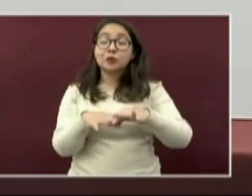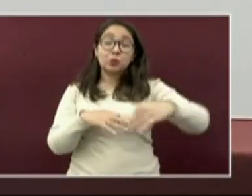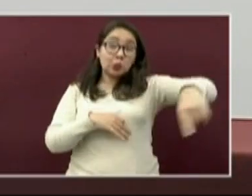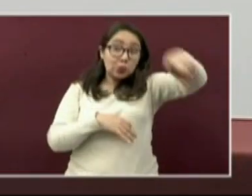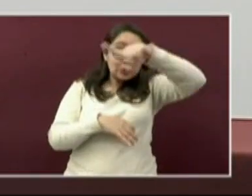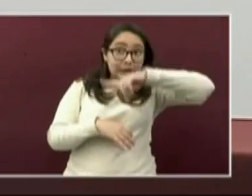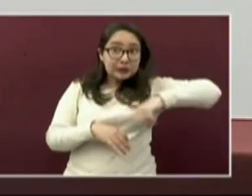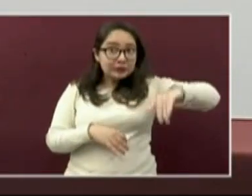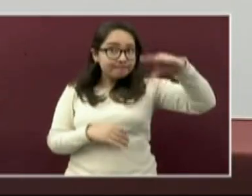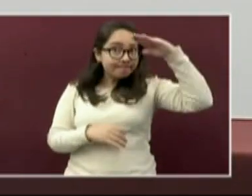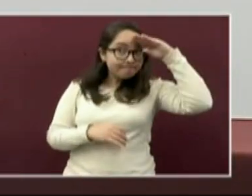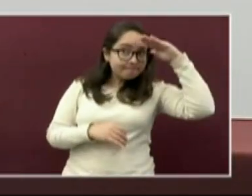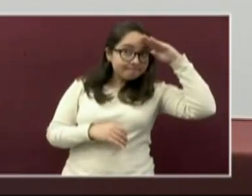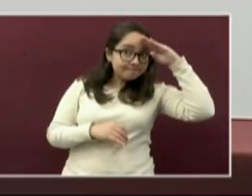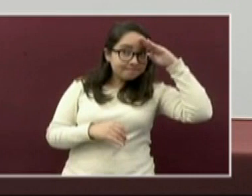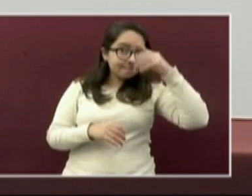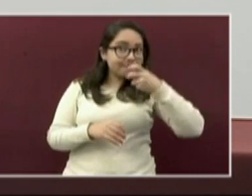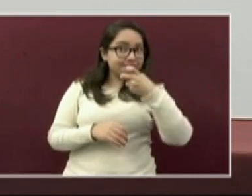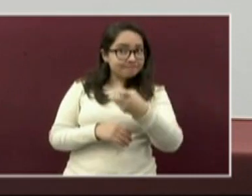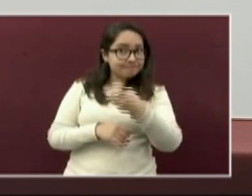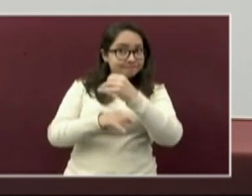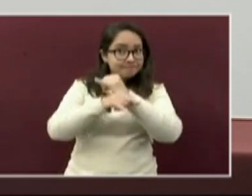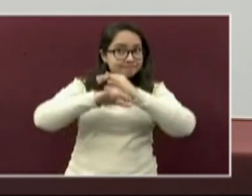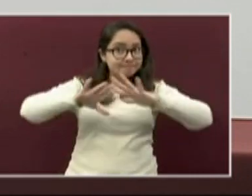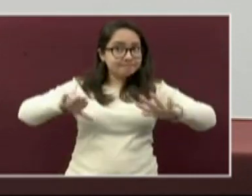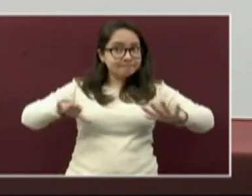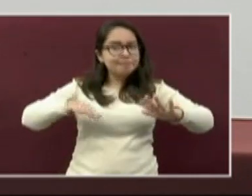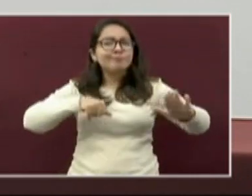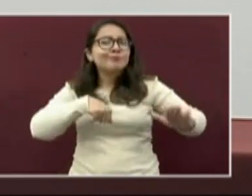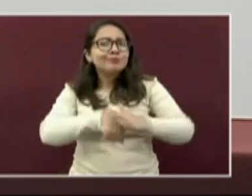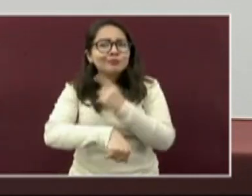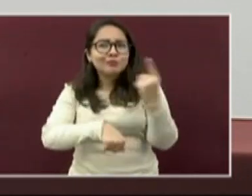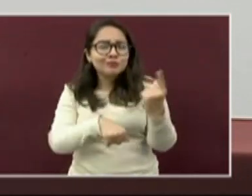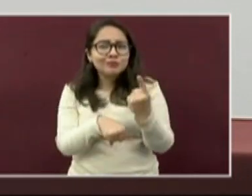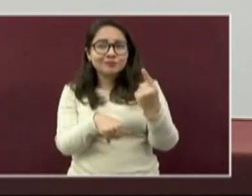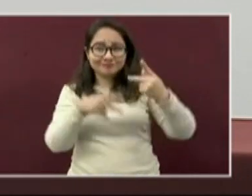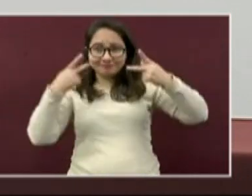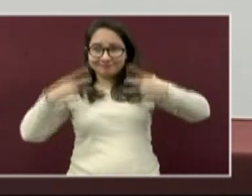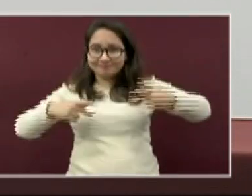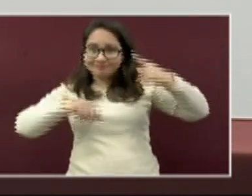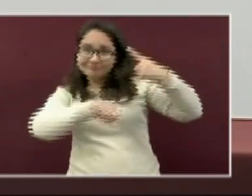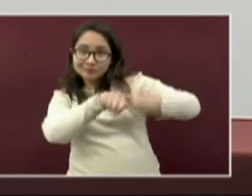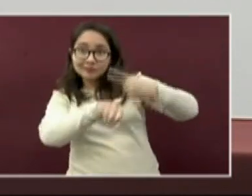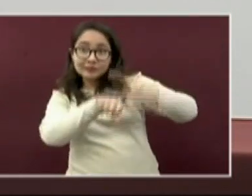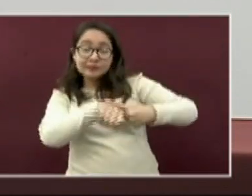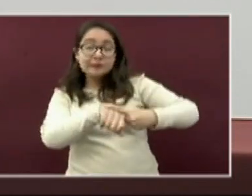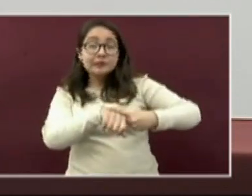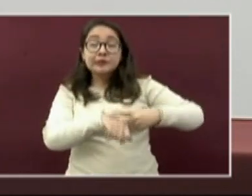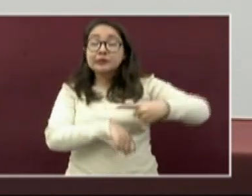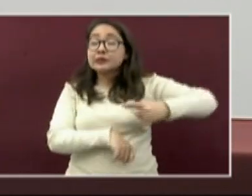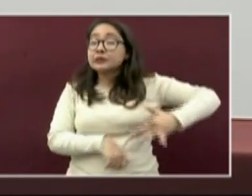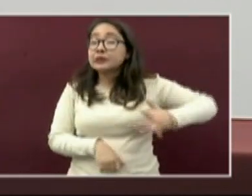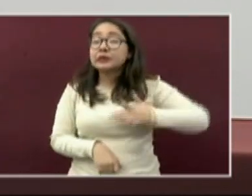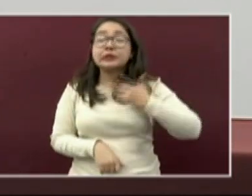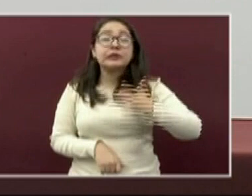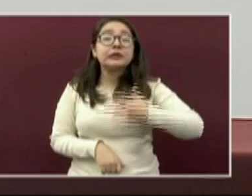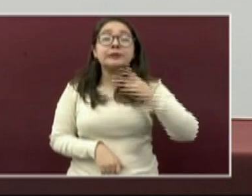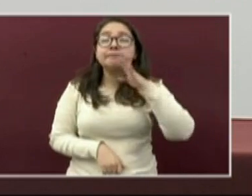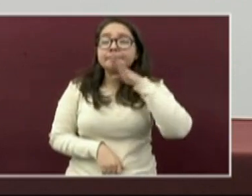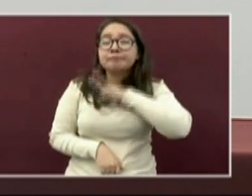consideren este dato dado que estos enfermos recién desarrollaron